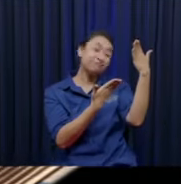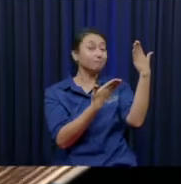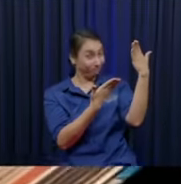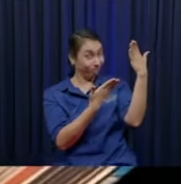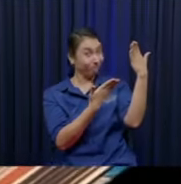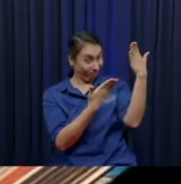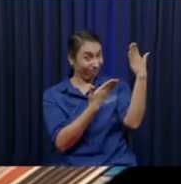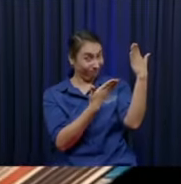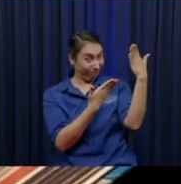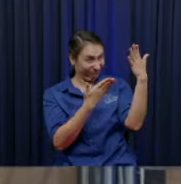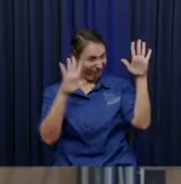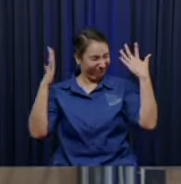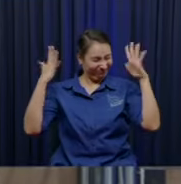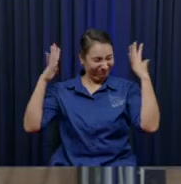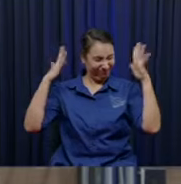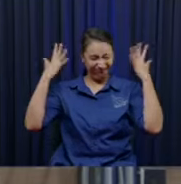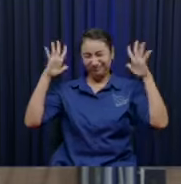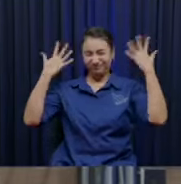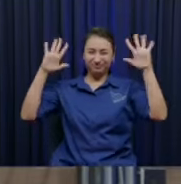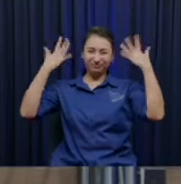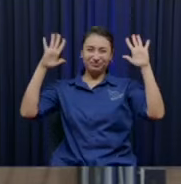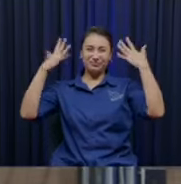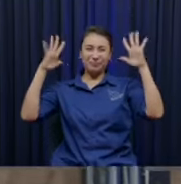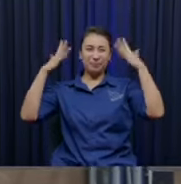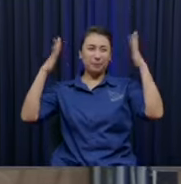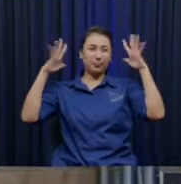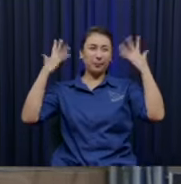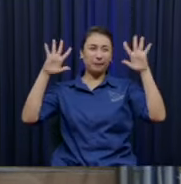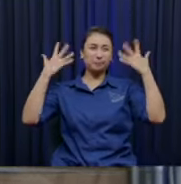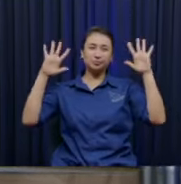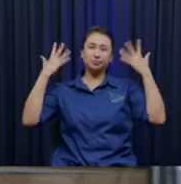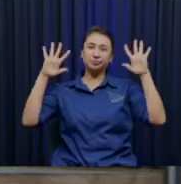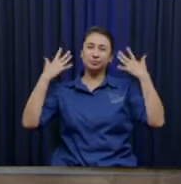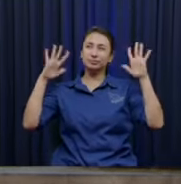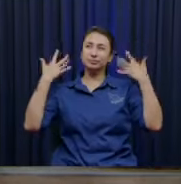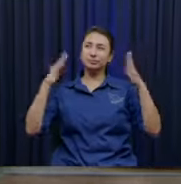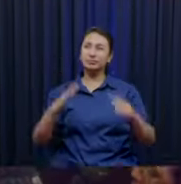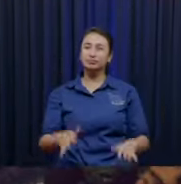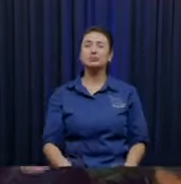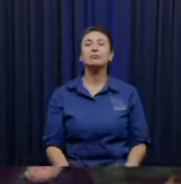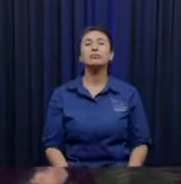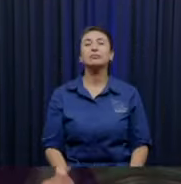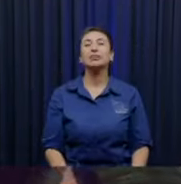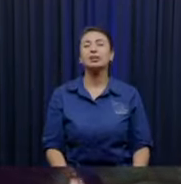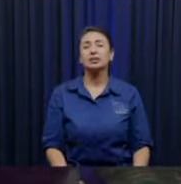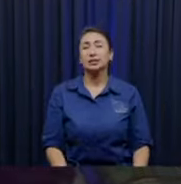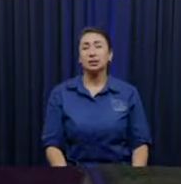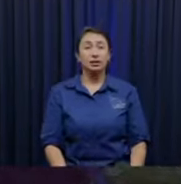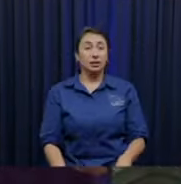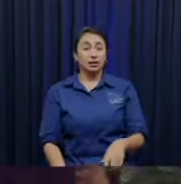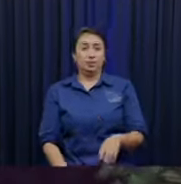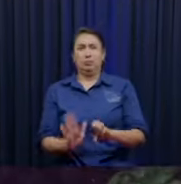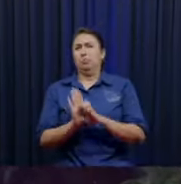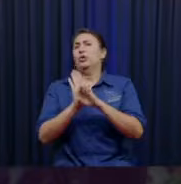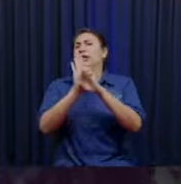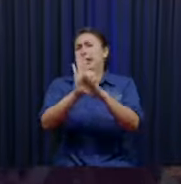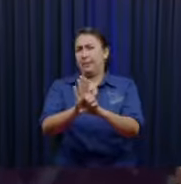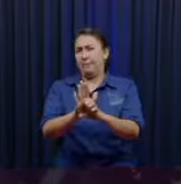Aleluya, denle un aplauso. Entonces debería... ¿Se imagina? Alguien cantando. ¡Pran!